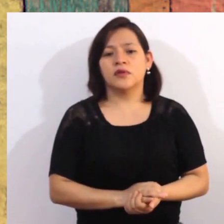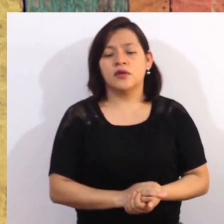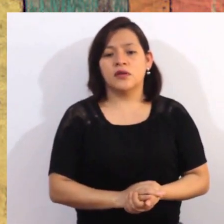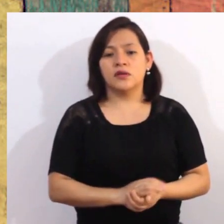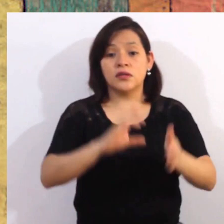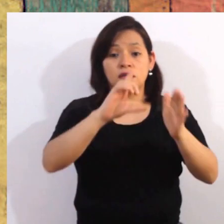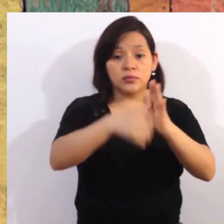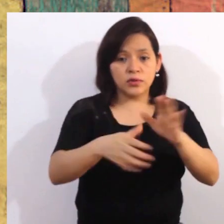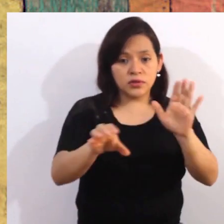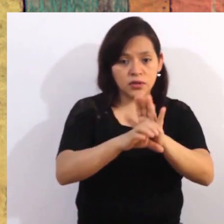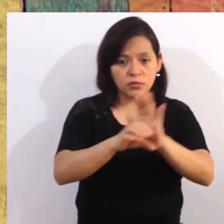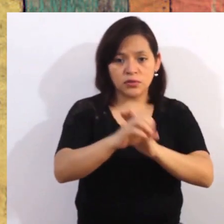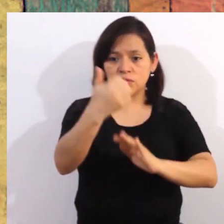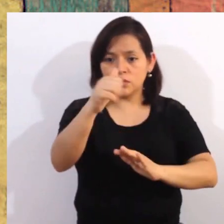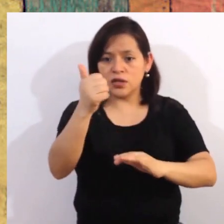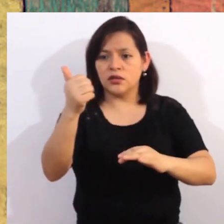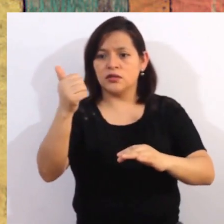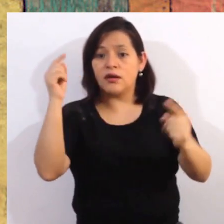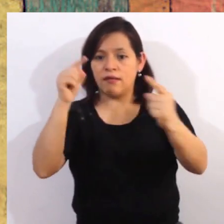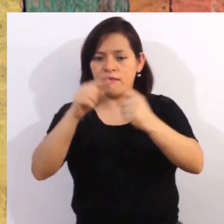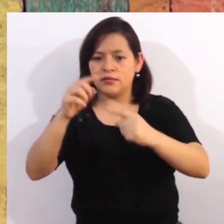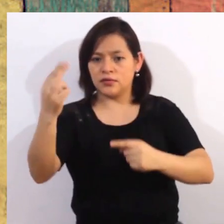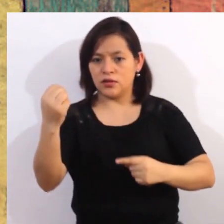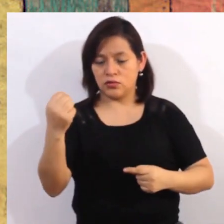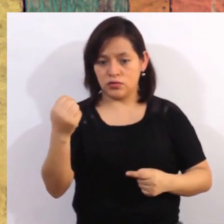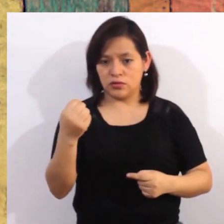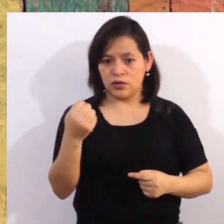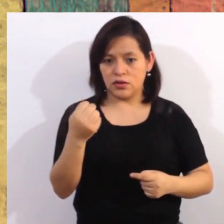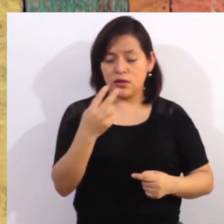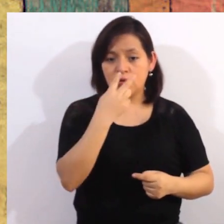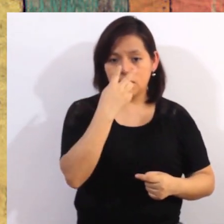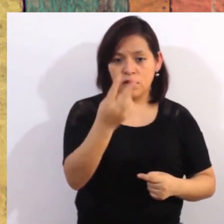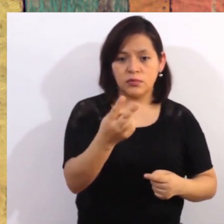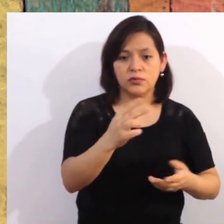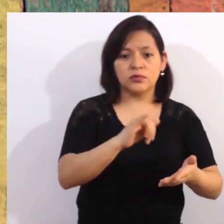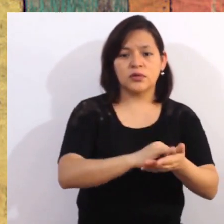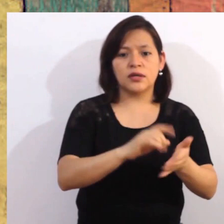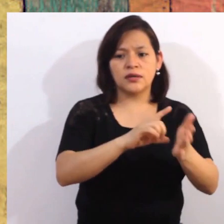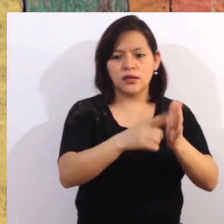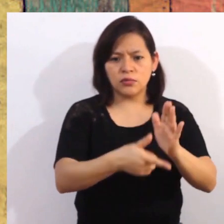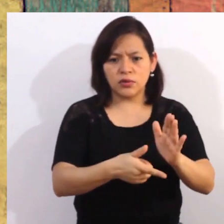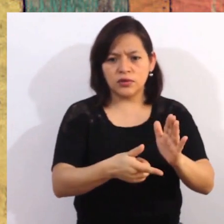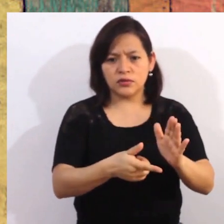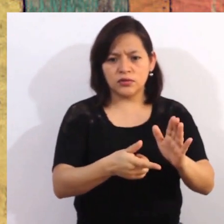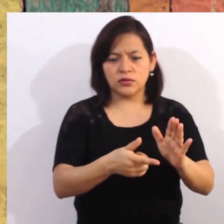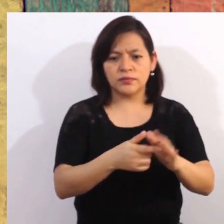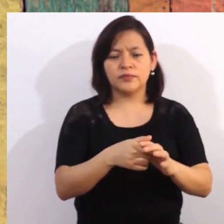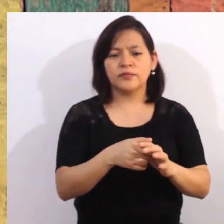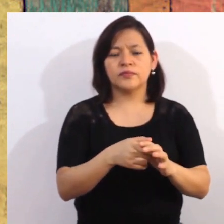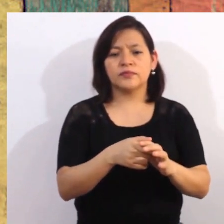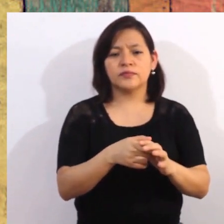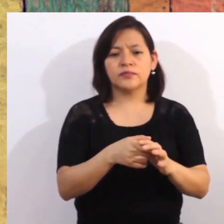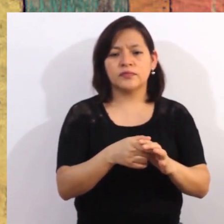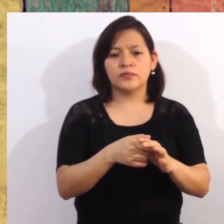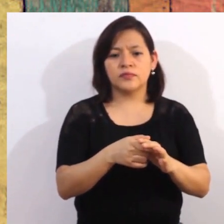Cuando llegamos al capítulo 10, 11 y 12, podemos encontrar que este forma todo un bloque. Y definitivamente este bloque, una vez más,